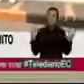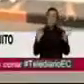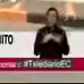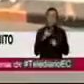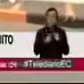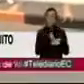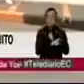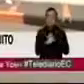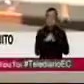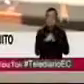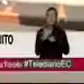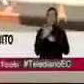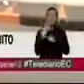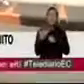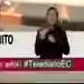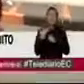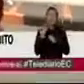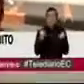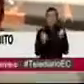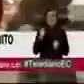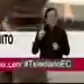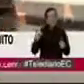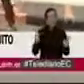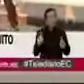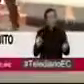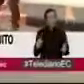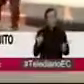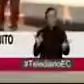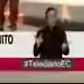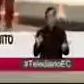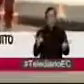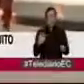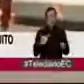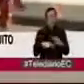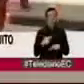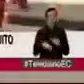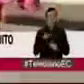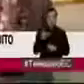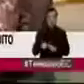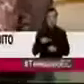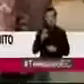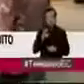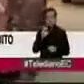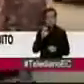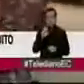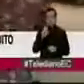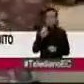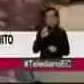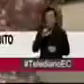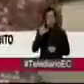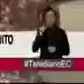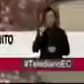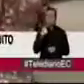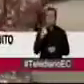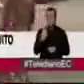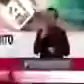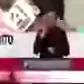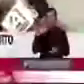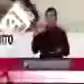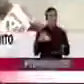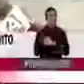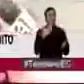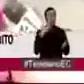sea vía terrestre y, a diferencia de lo que aseguró el juez en el caso de peculado, Reinaldo Ceballos, aseguran que nadie ha amenazado a Salcedo.